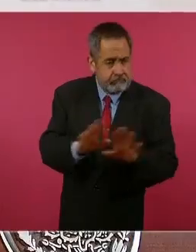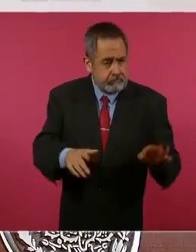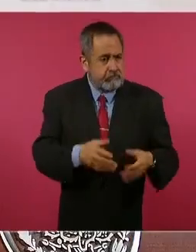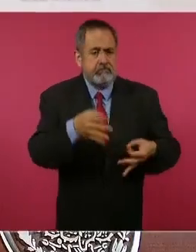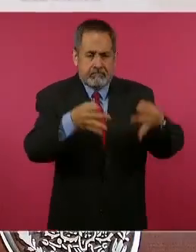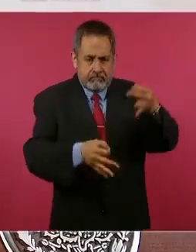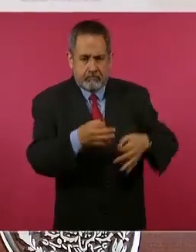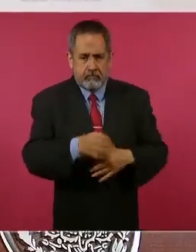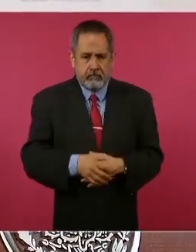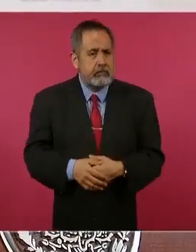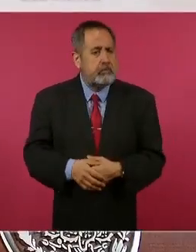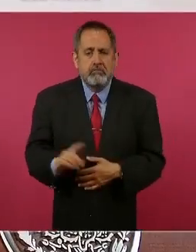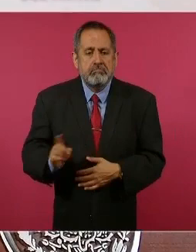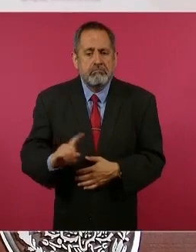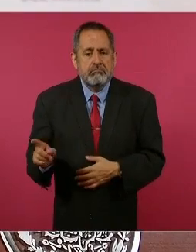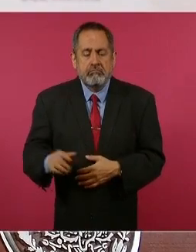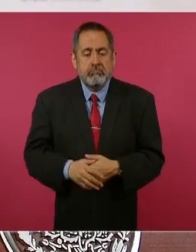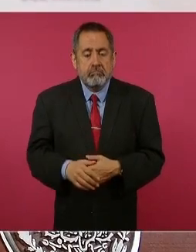libertad.